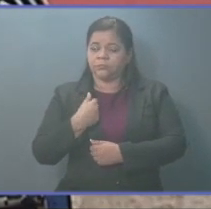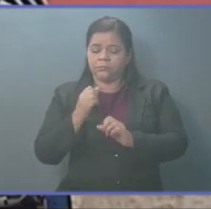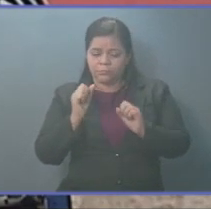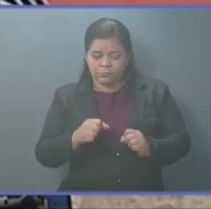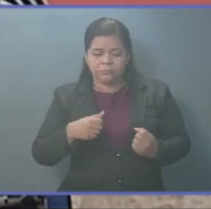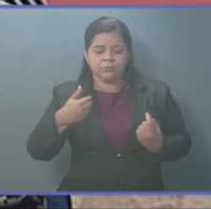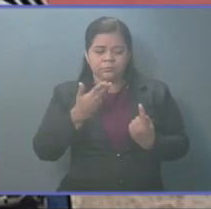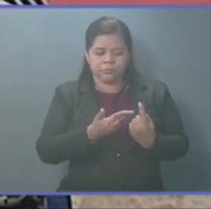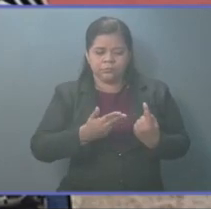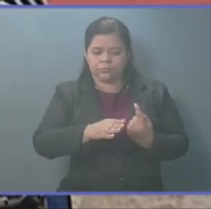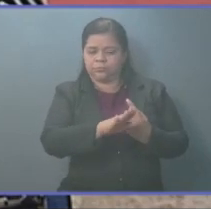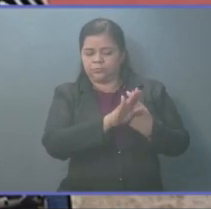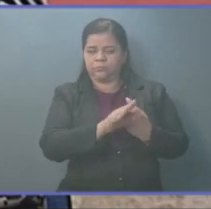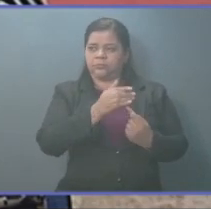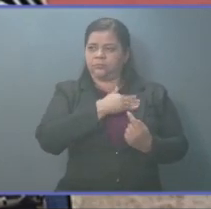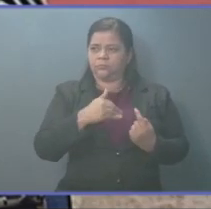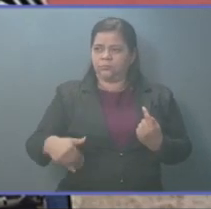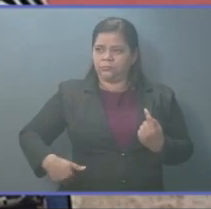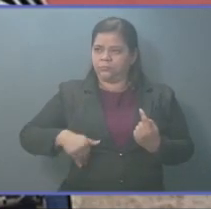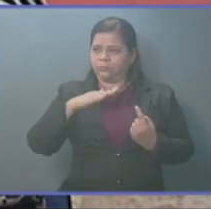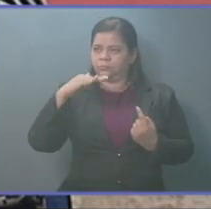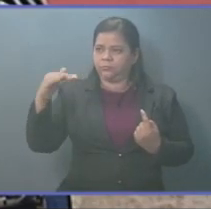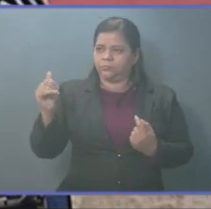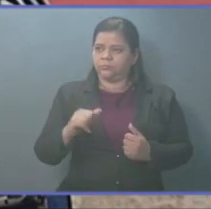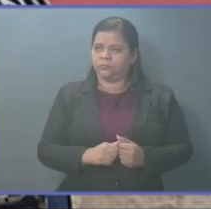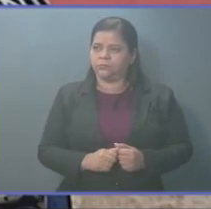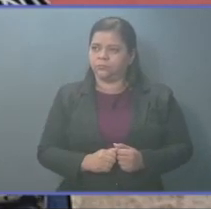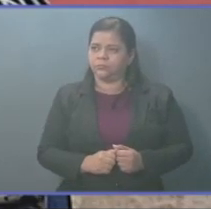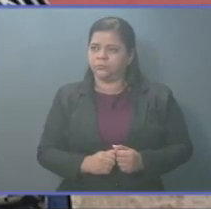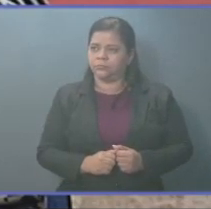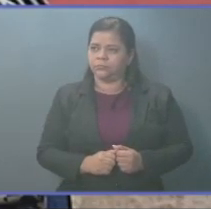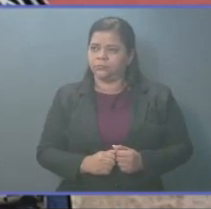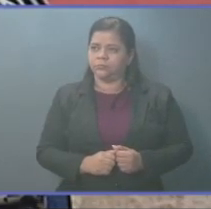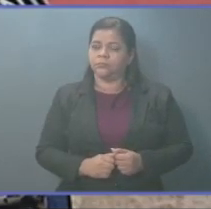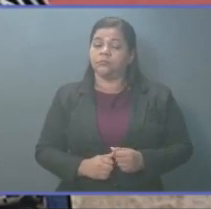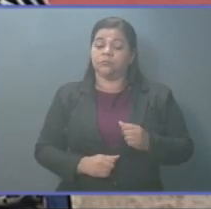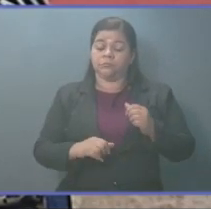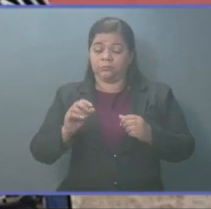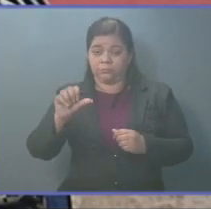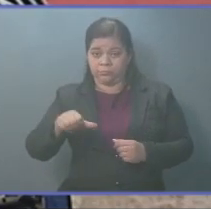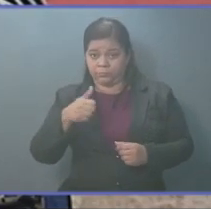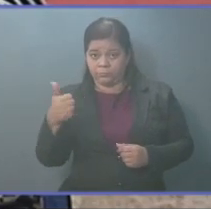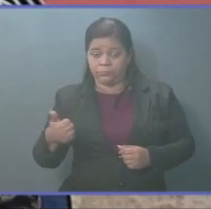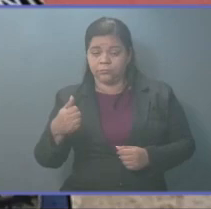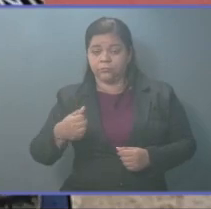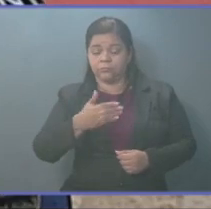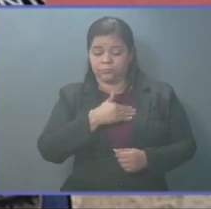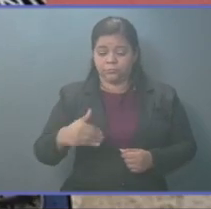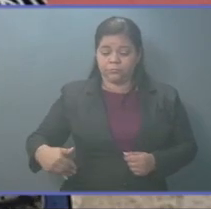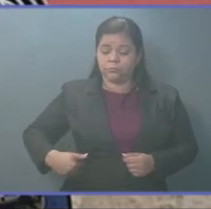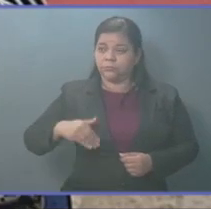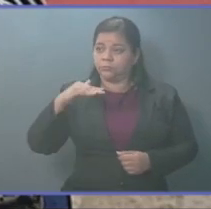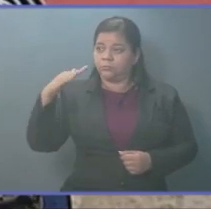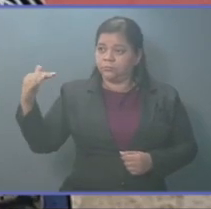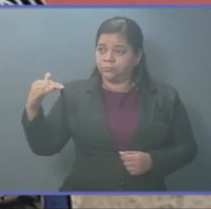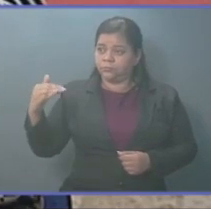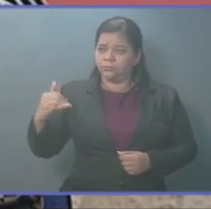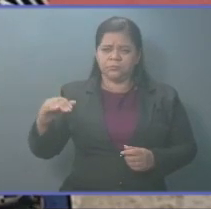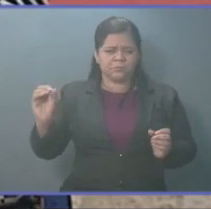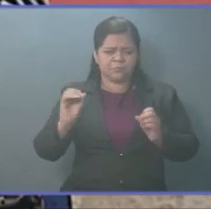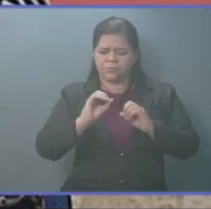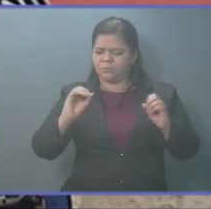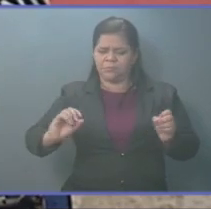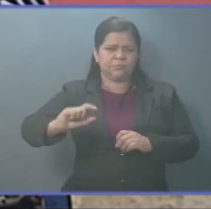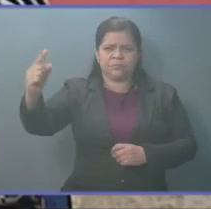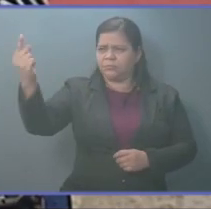proporcionarle seguridad al señor presidente de la República, y que el señor presidente de la República no me ha dado